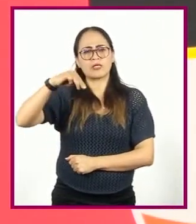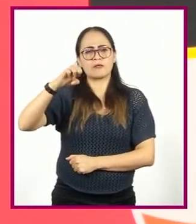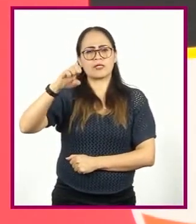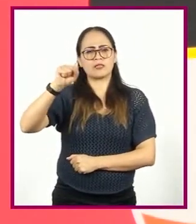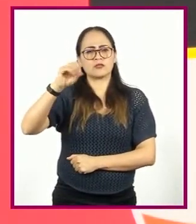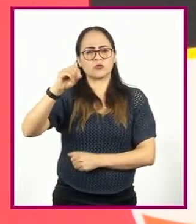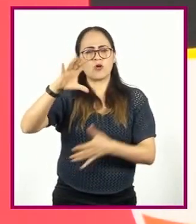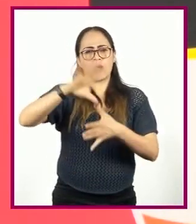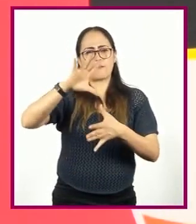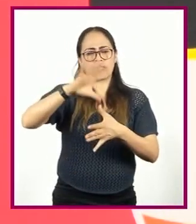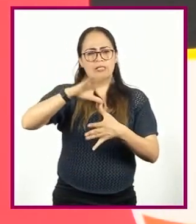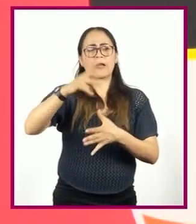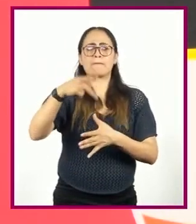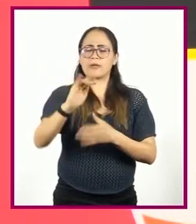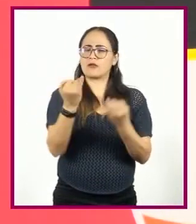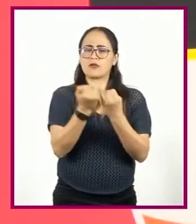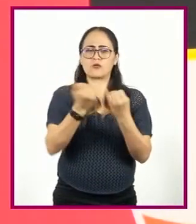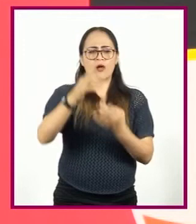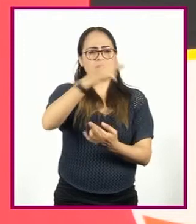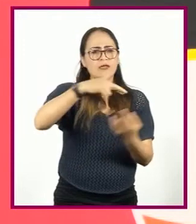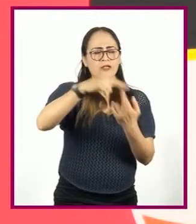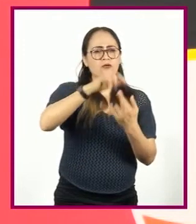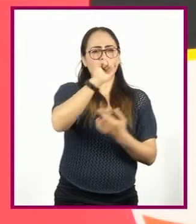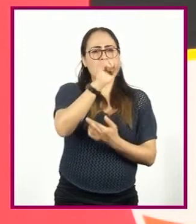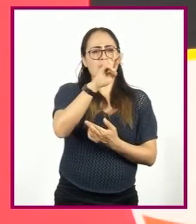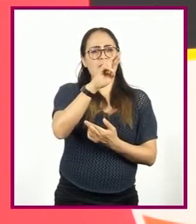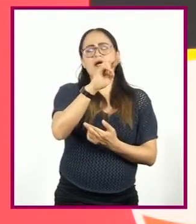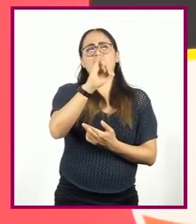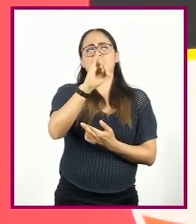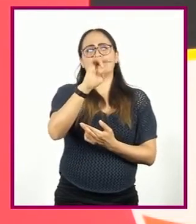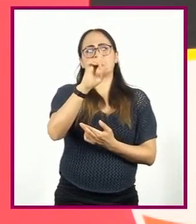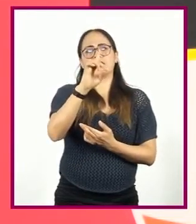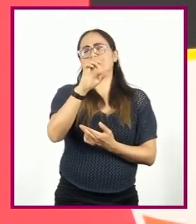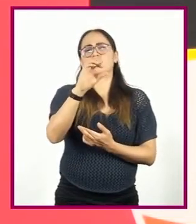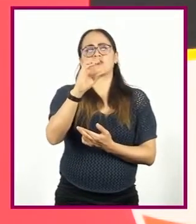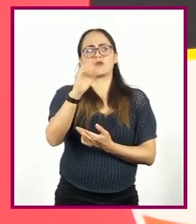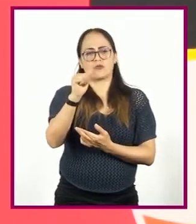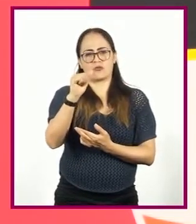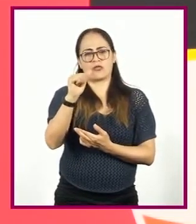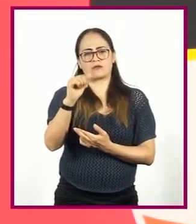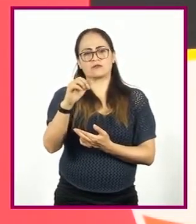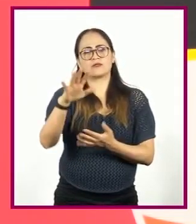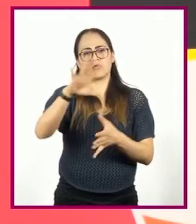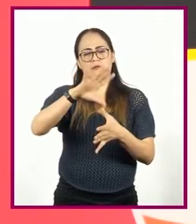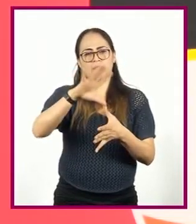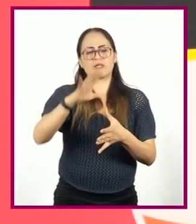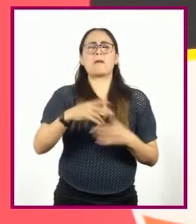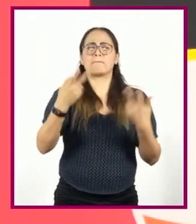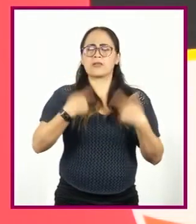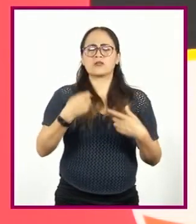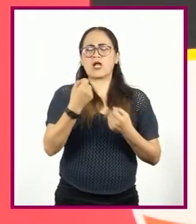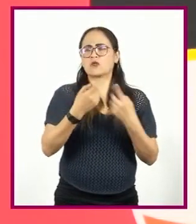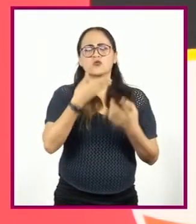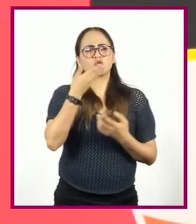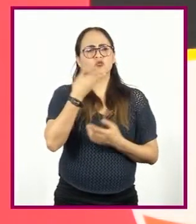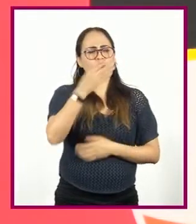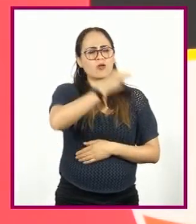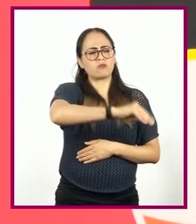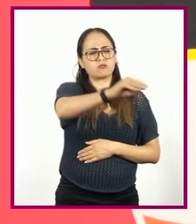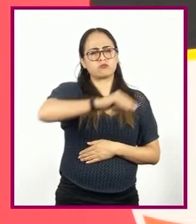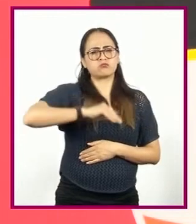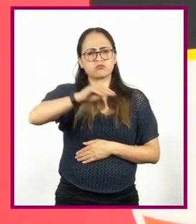regiones, como en Aridoamérica, los seres humanos siguieron practicando el nomadismo.